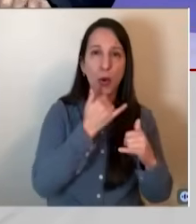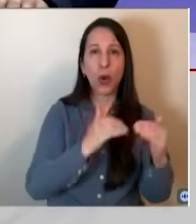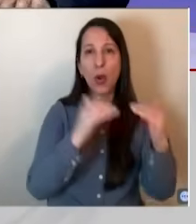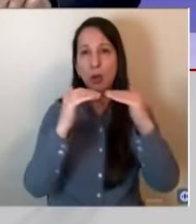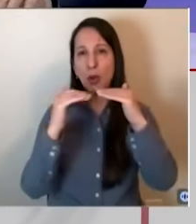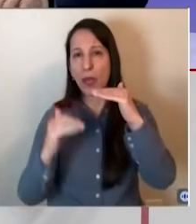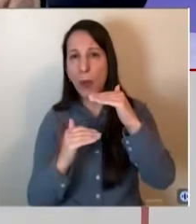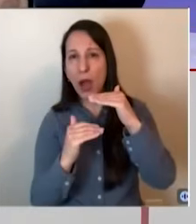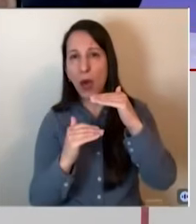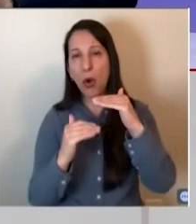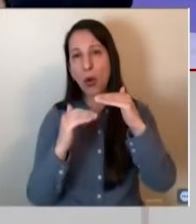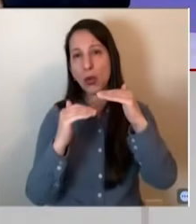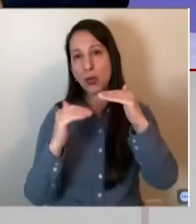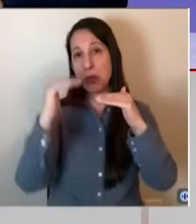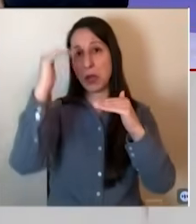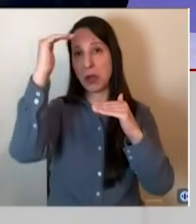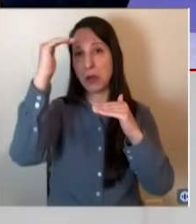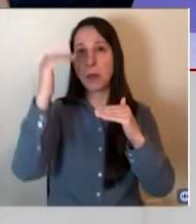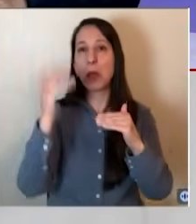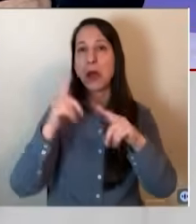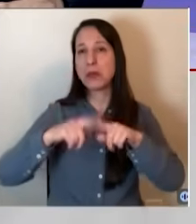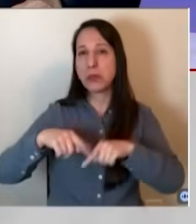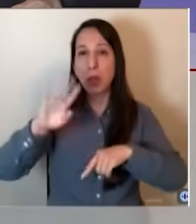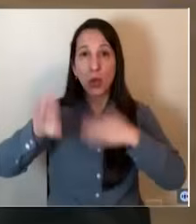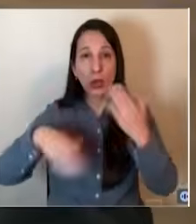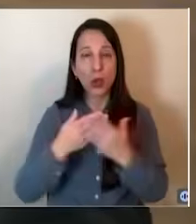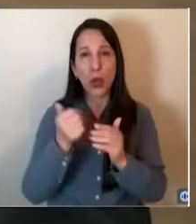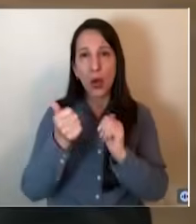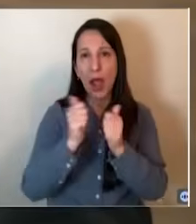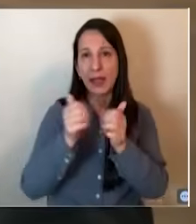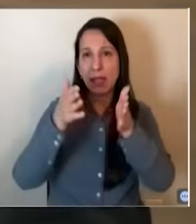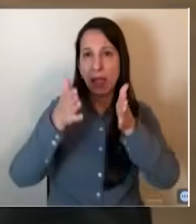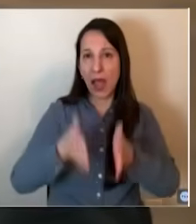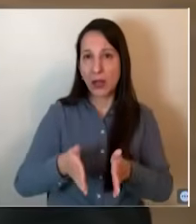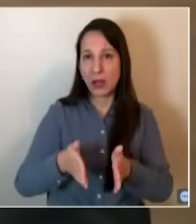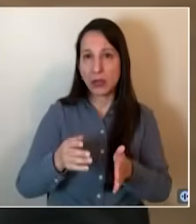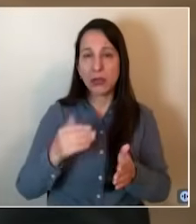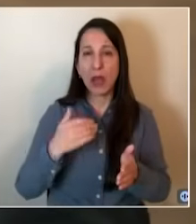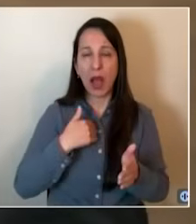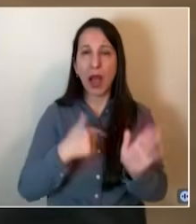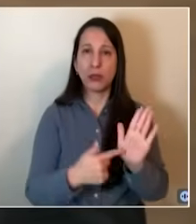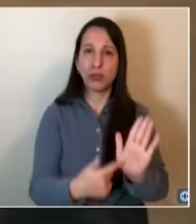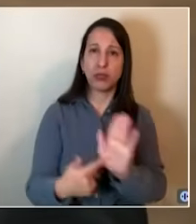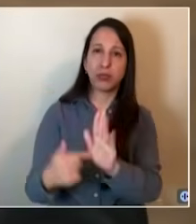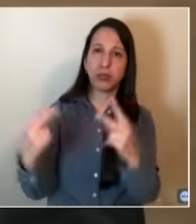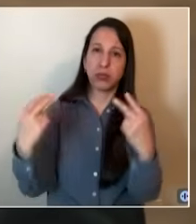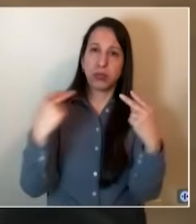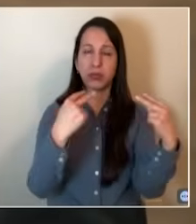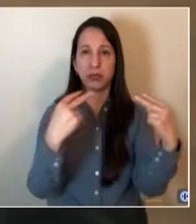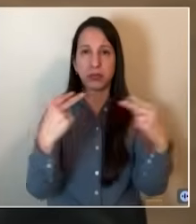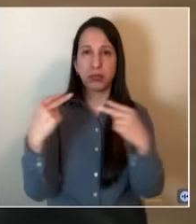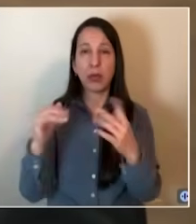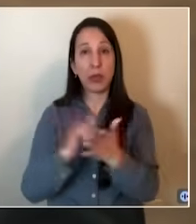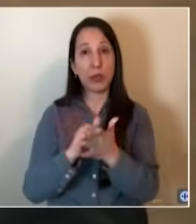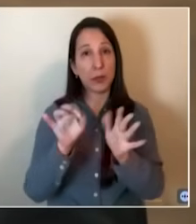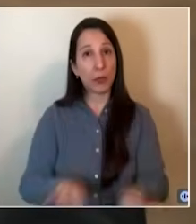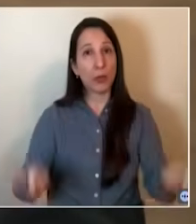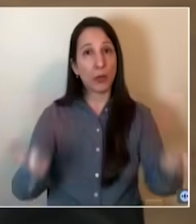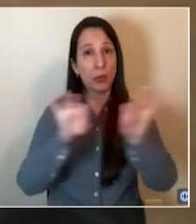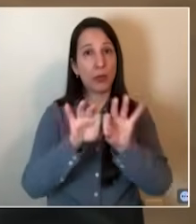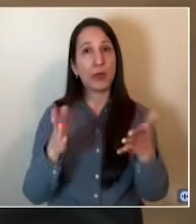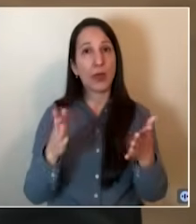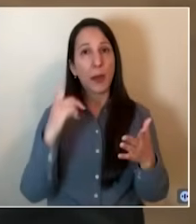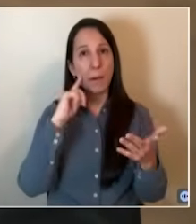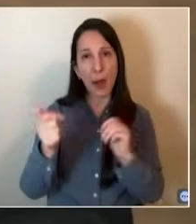otros más arriba, pero todos parece que la visibilidad sigue siendo la puerta de entrada a la